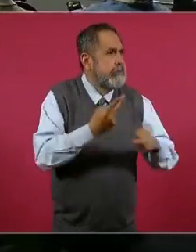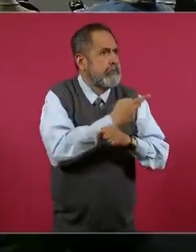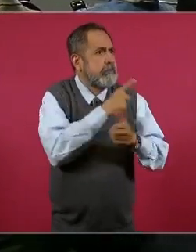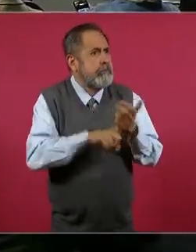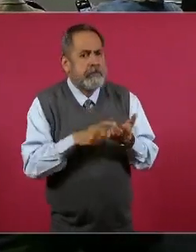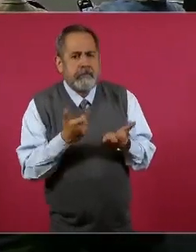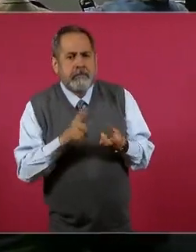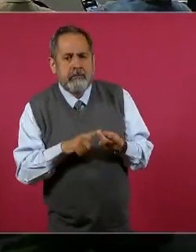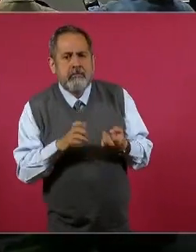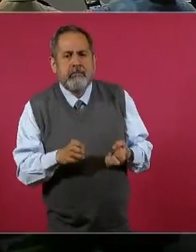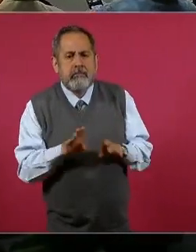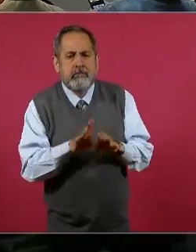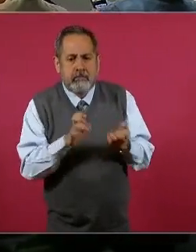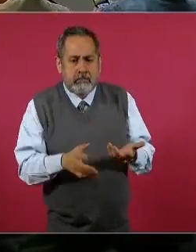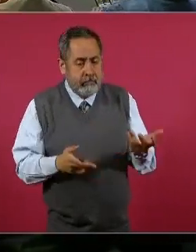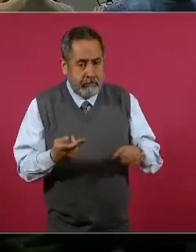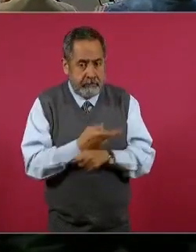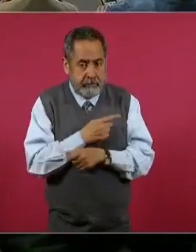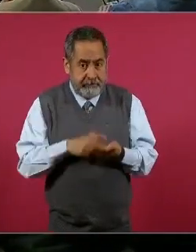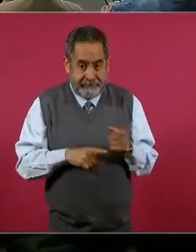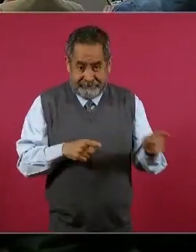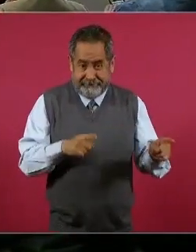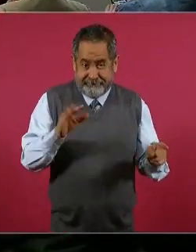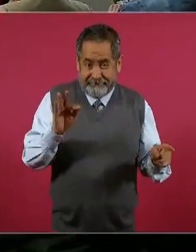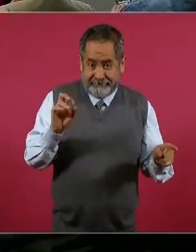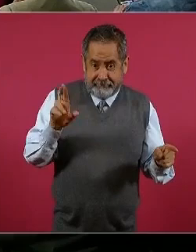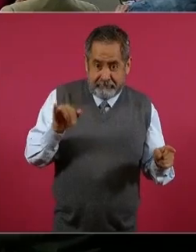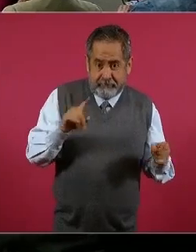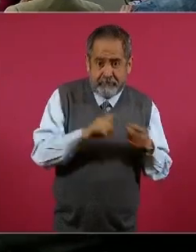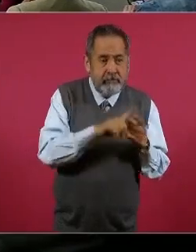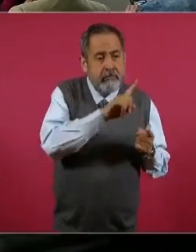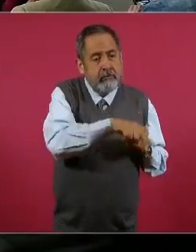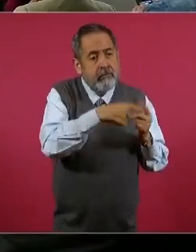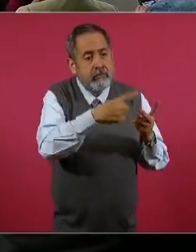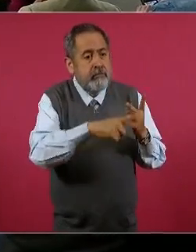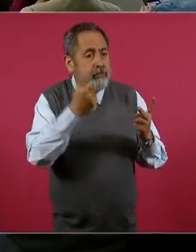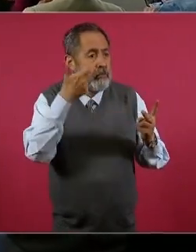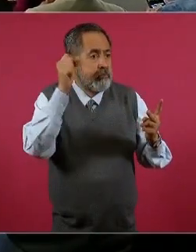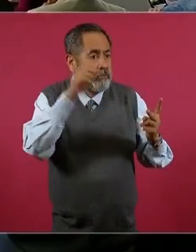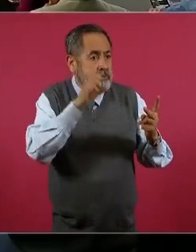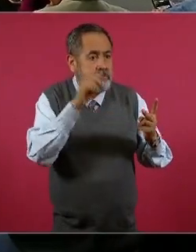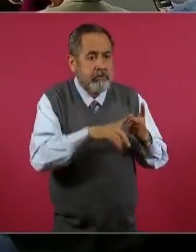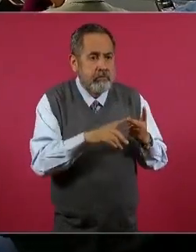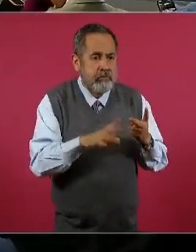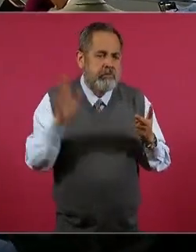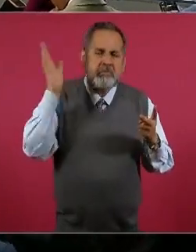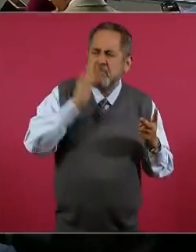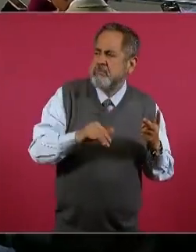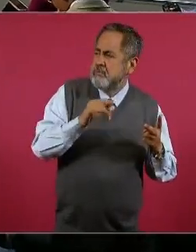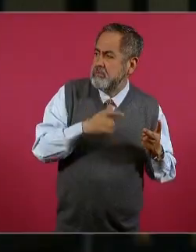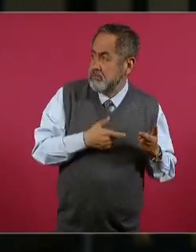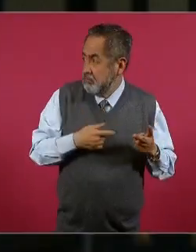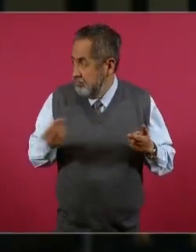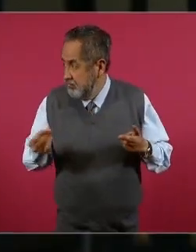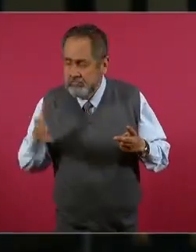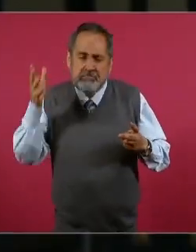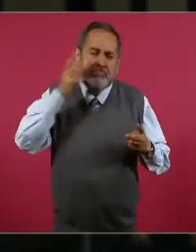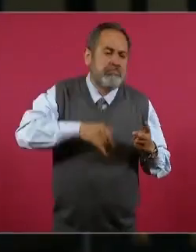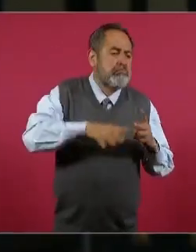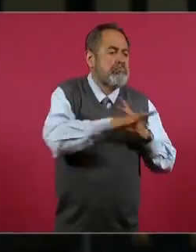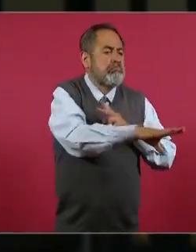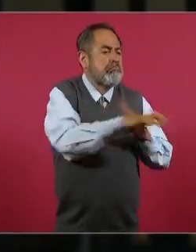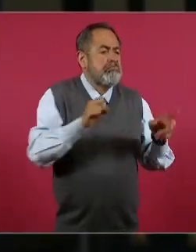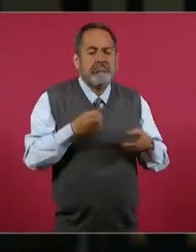situación. Porque así como ocurre con este FORI, también puede ocurrir con otros fideicomisos que realmente a ciencia cierta no se